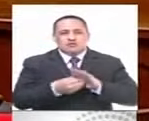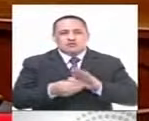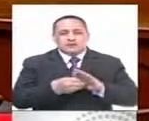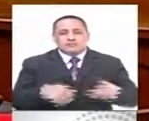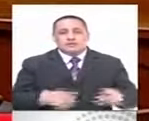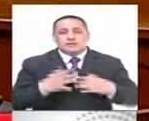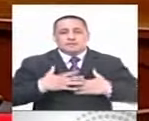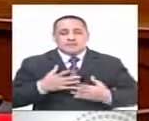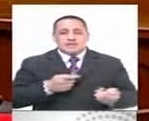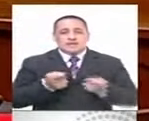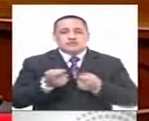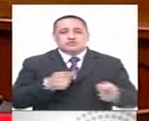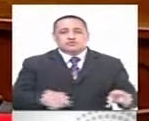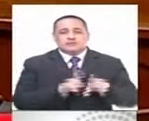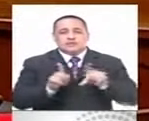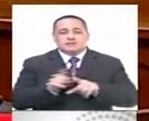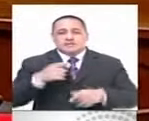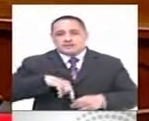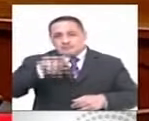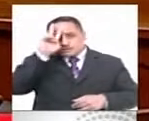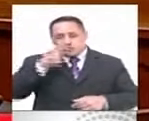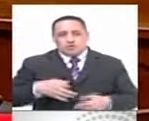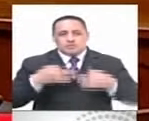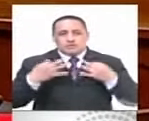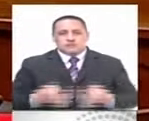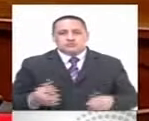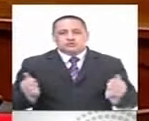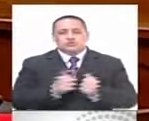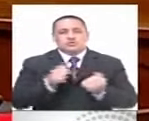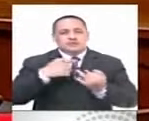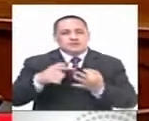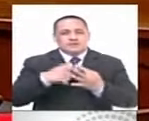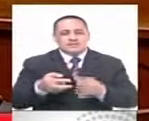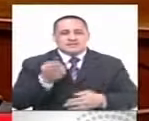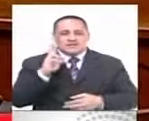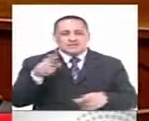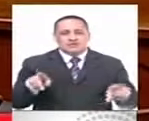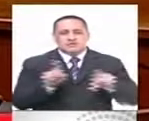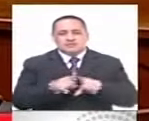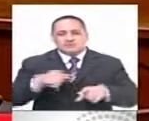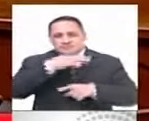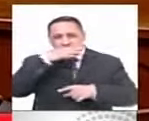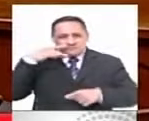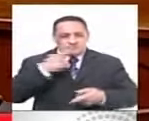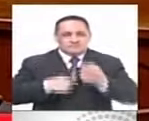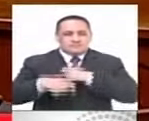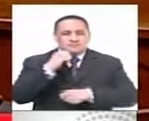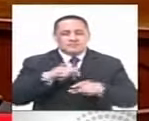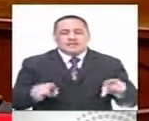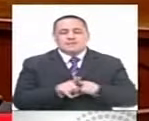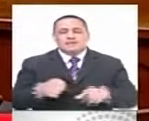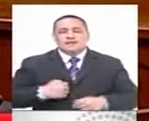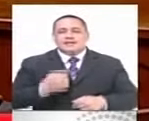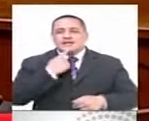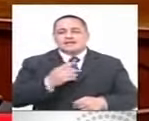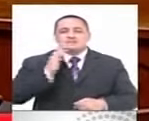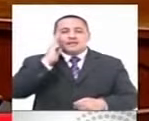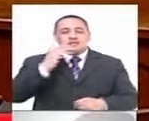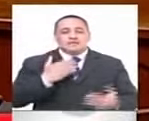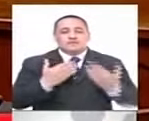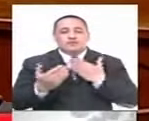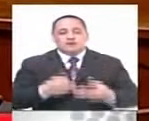mi gestión, las obligaciones del Perú en la lucha contra el crimen organizado y el narcotráfico serán llevadas de